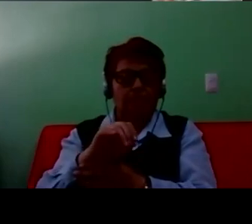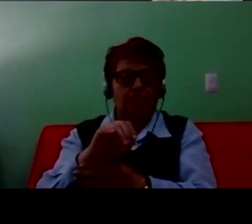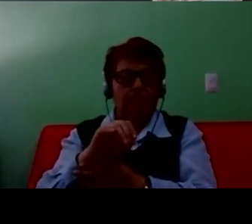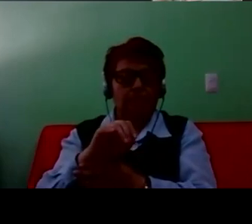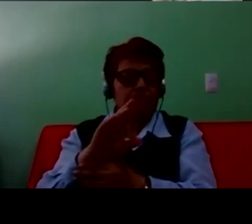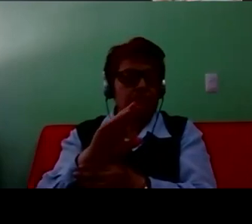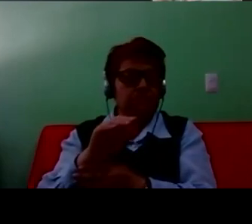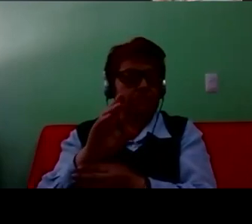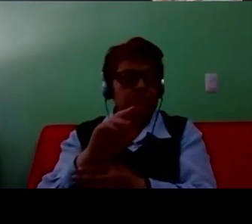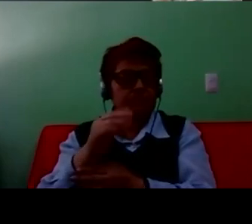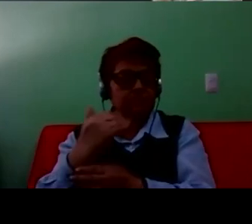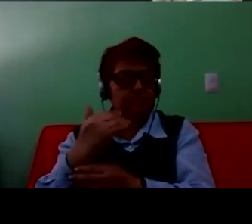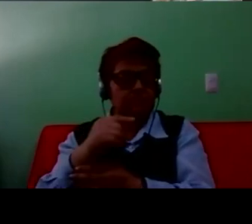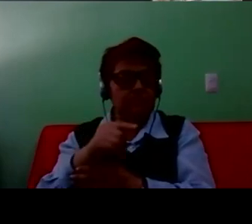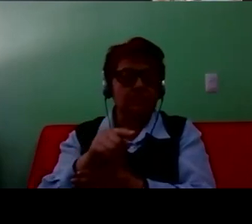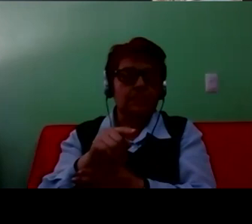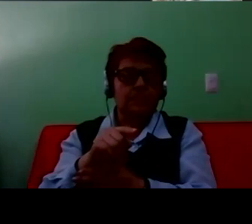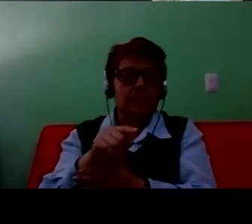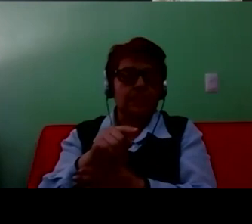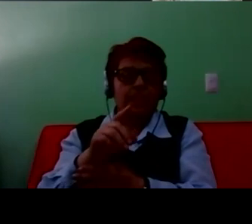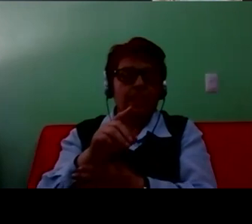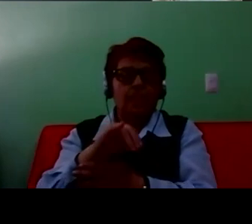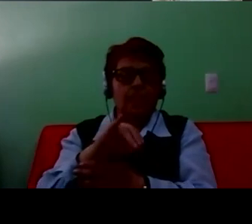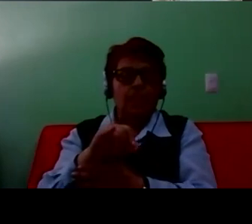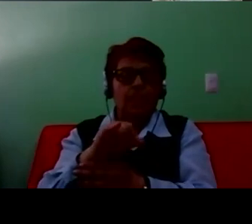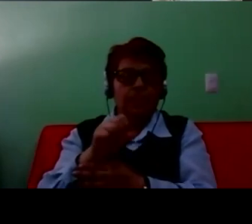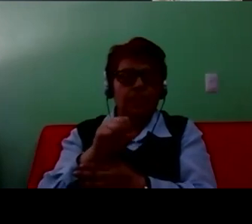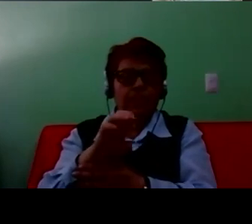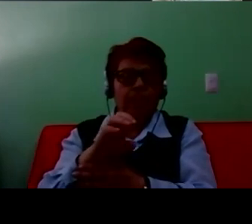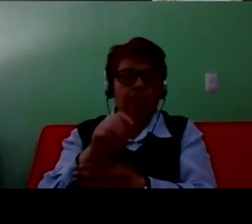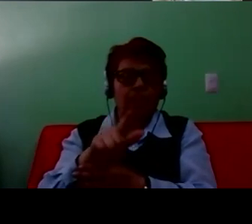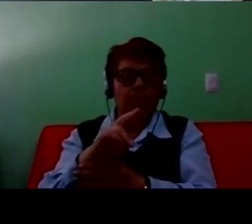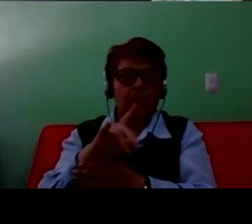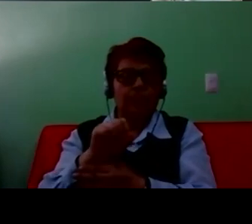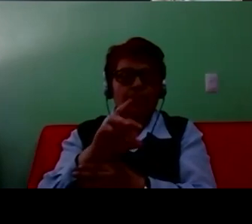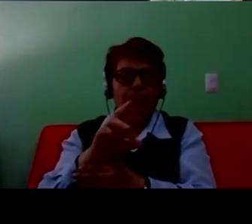No está, ¿verdad? Diputado José Luis Rodríguez Díaz de León.